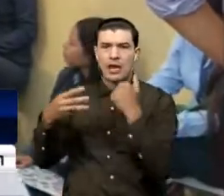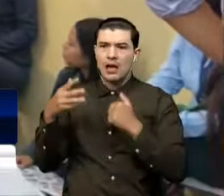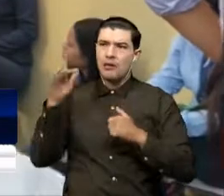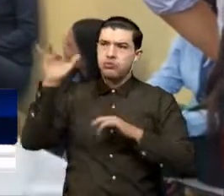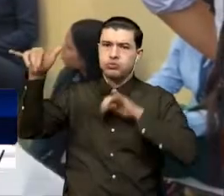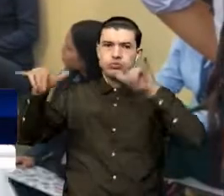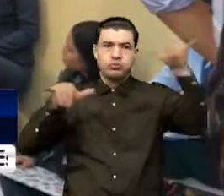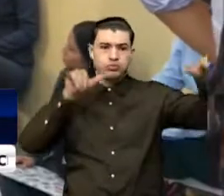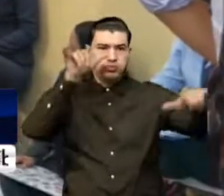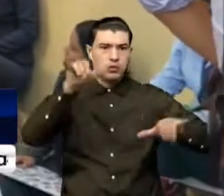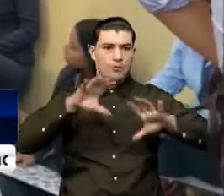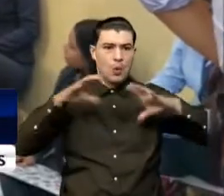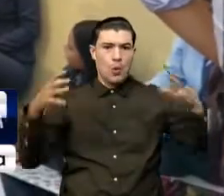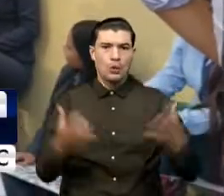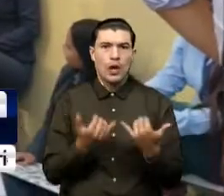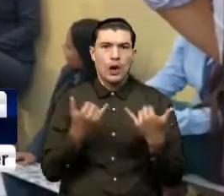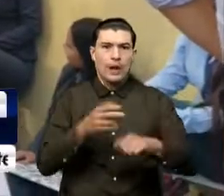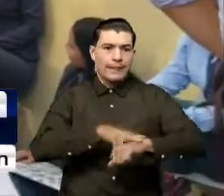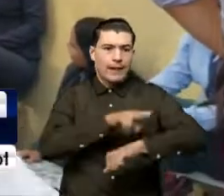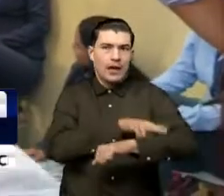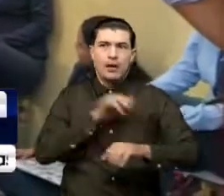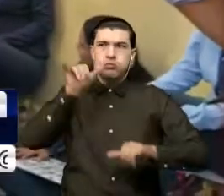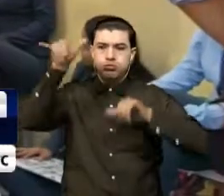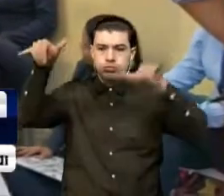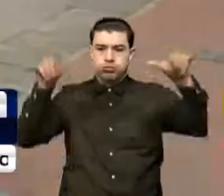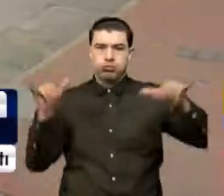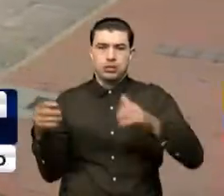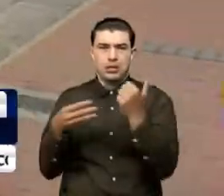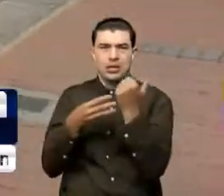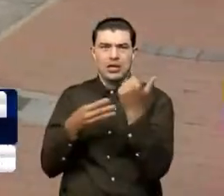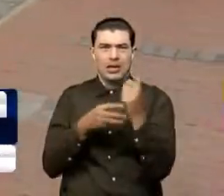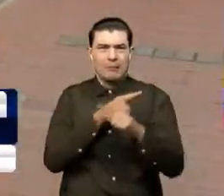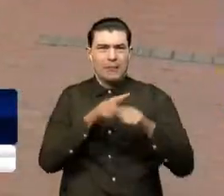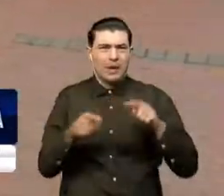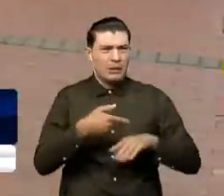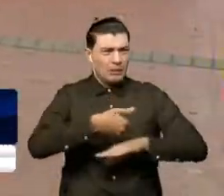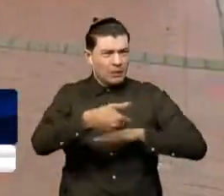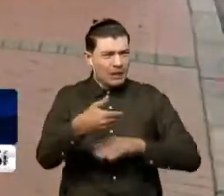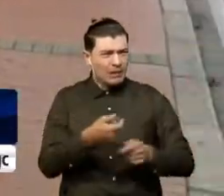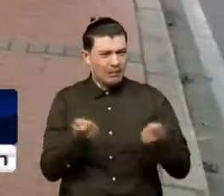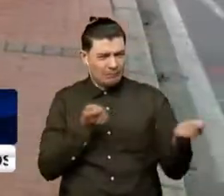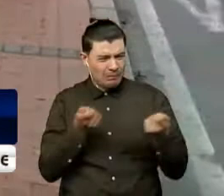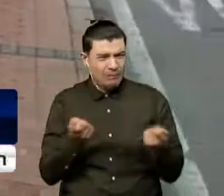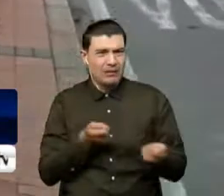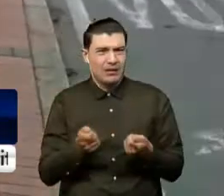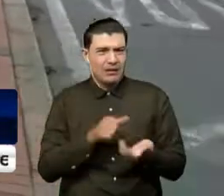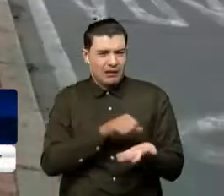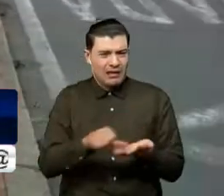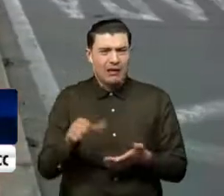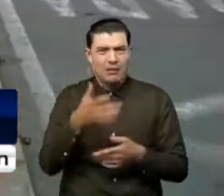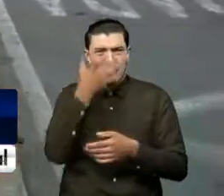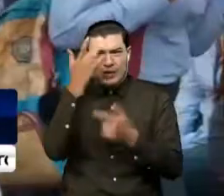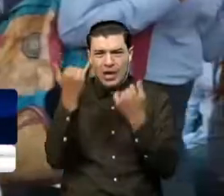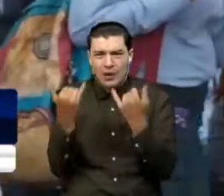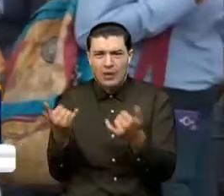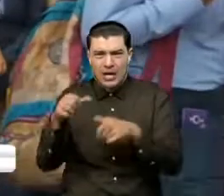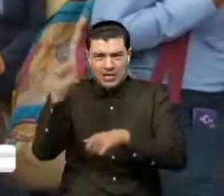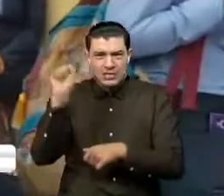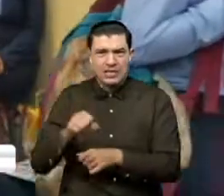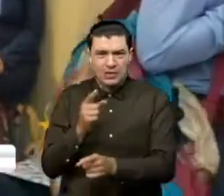en este momento tenemos funcionando dejando por todo el mundo y si nos piden austeridad el gasto estamos protestando porque todavía politiquería de escena